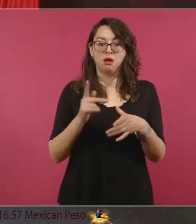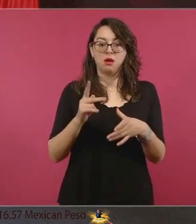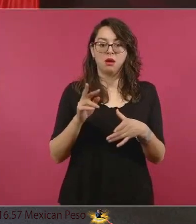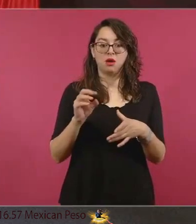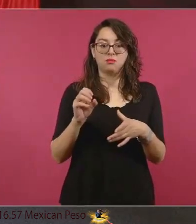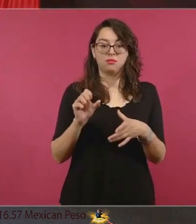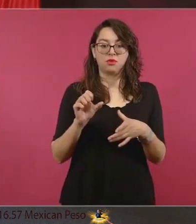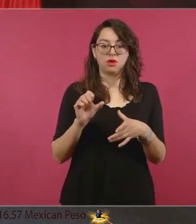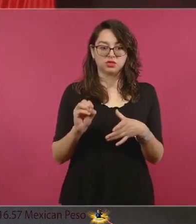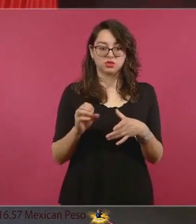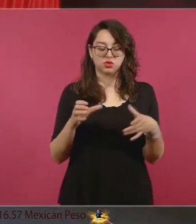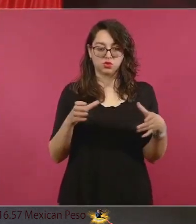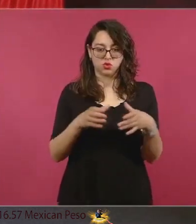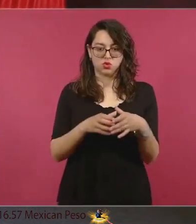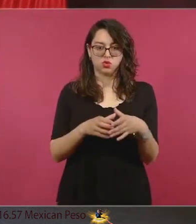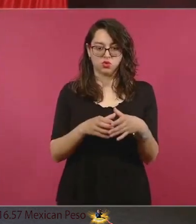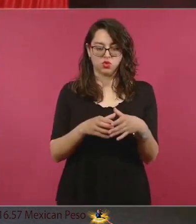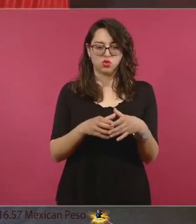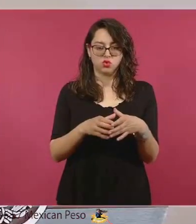y a lo mejor